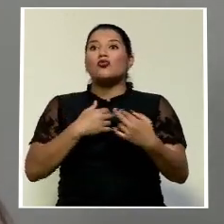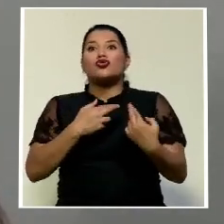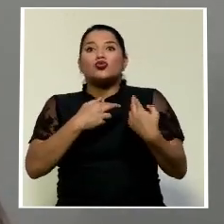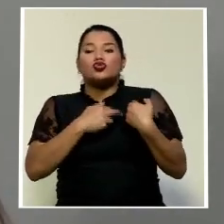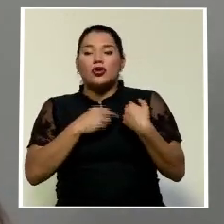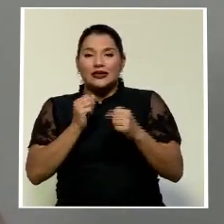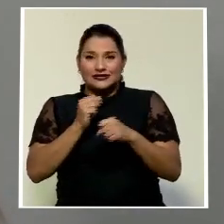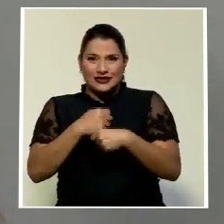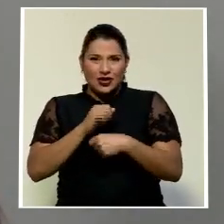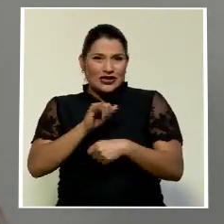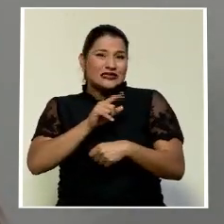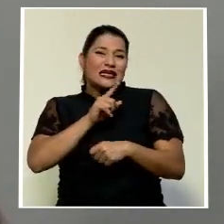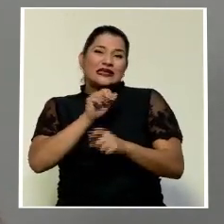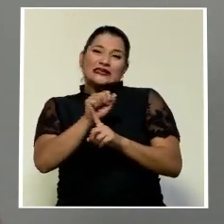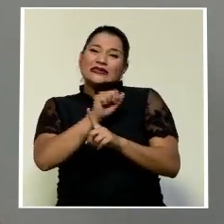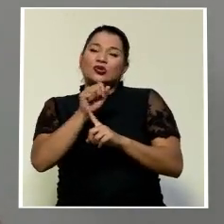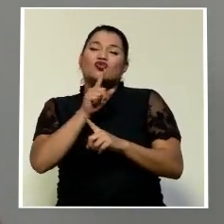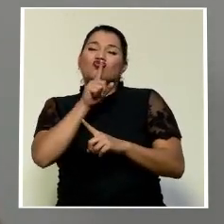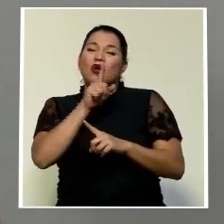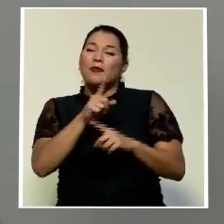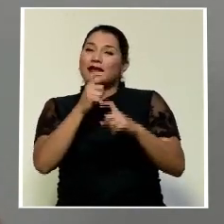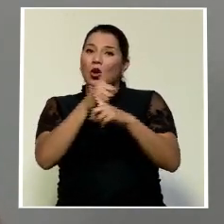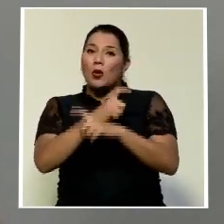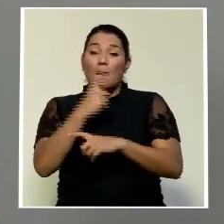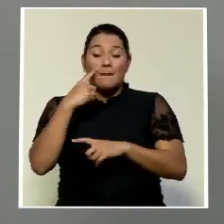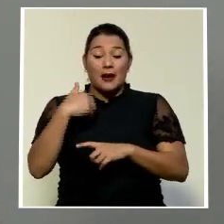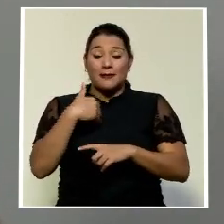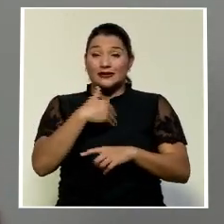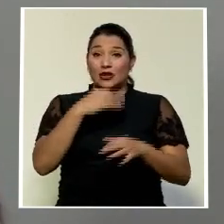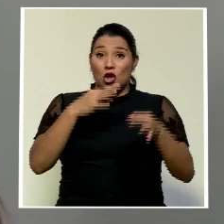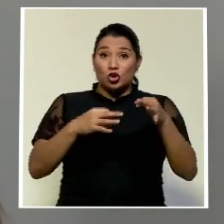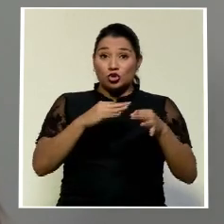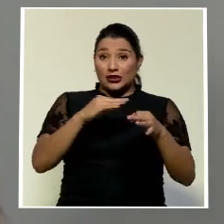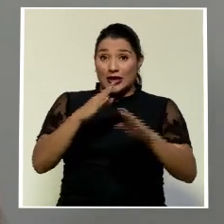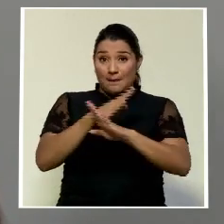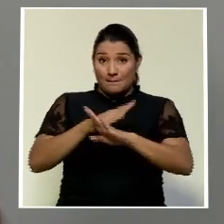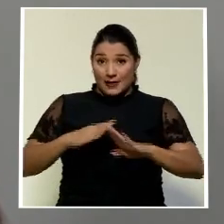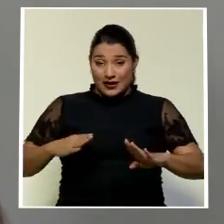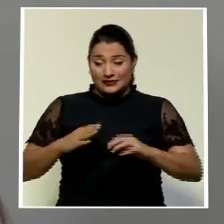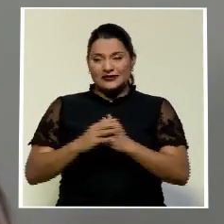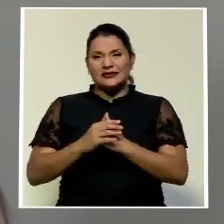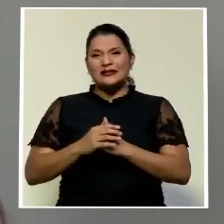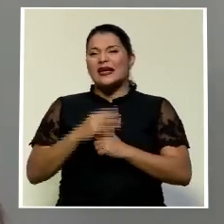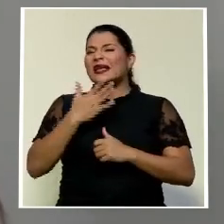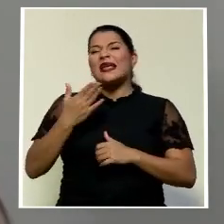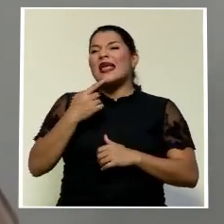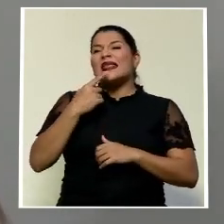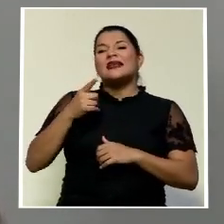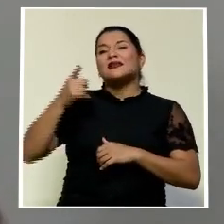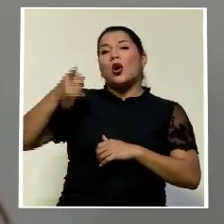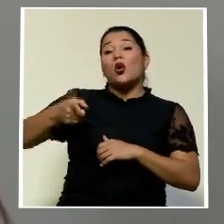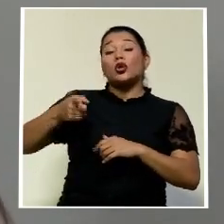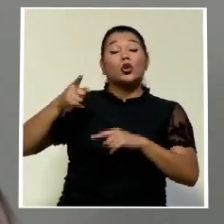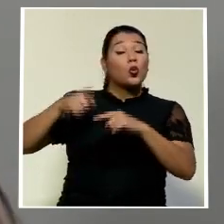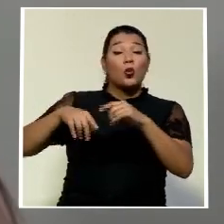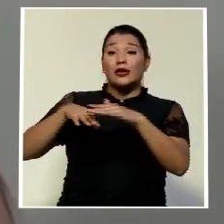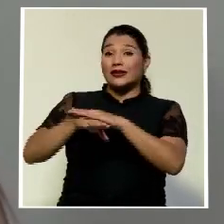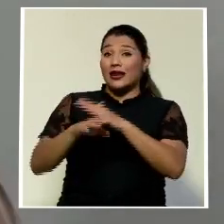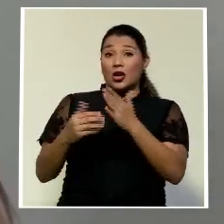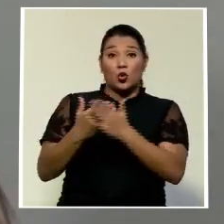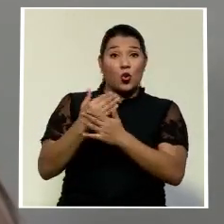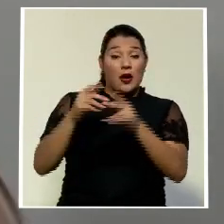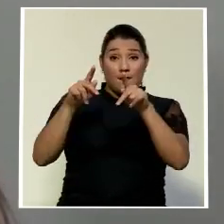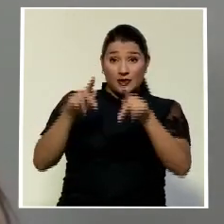Es una situación realmente compleja para el Ministerio de Justicia y Paz. La orden lo que indica es que no pueden hacer ingreso nuevas personas,